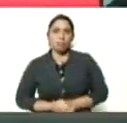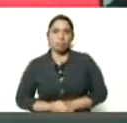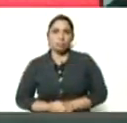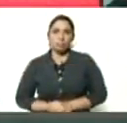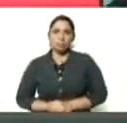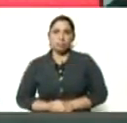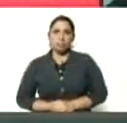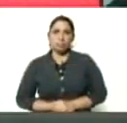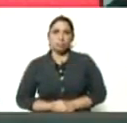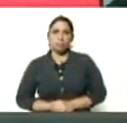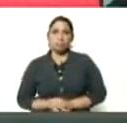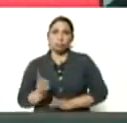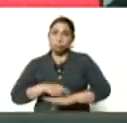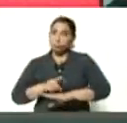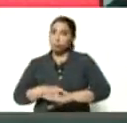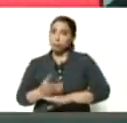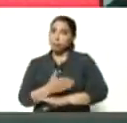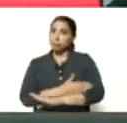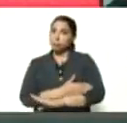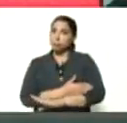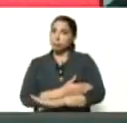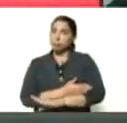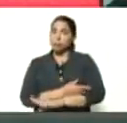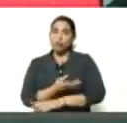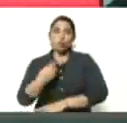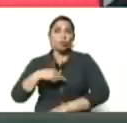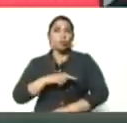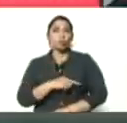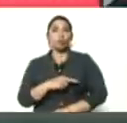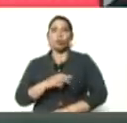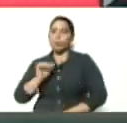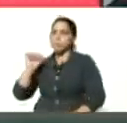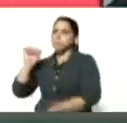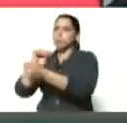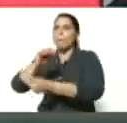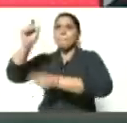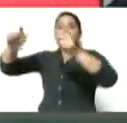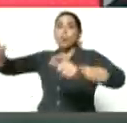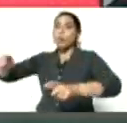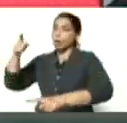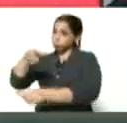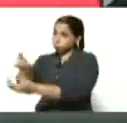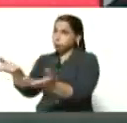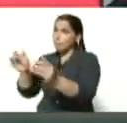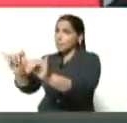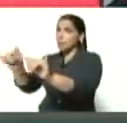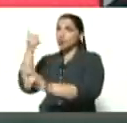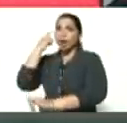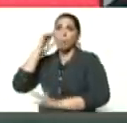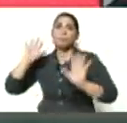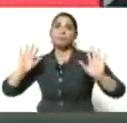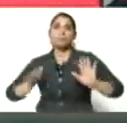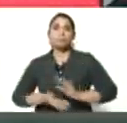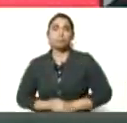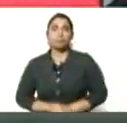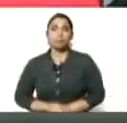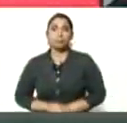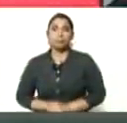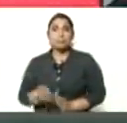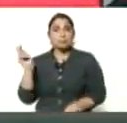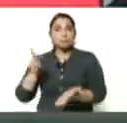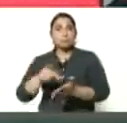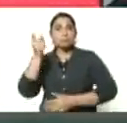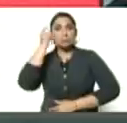Más temprano que tarde le pondremos los ganchos y ellos lo saben, ellos lo saben. Llegará el